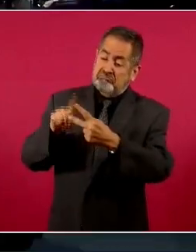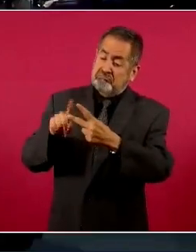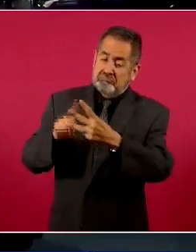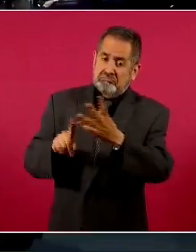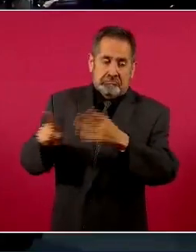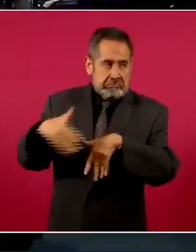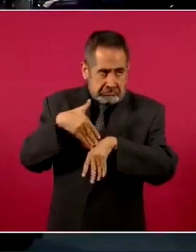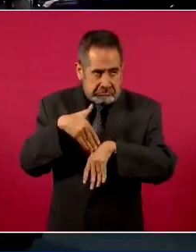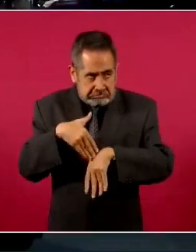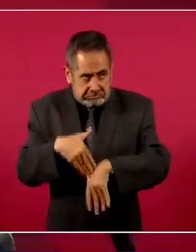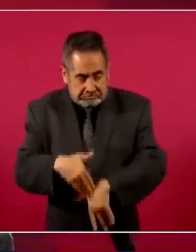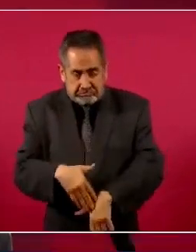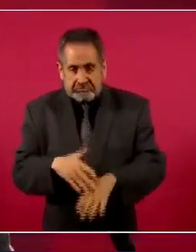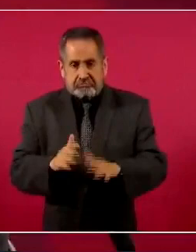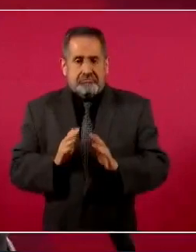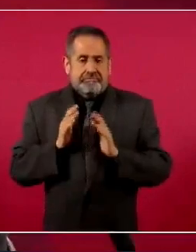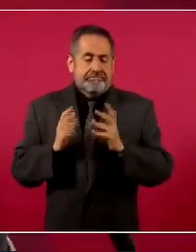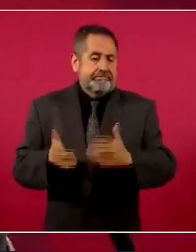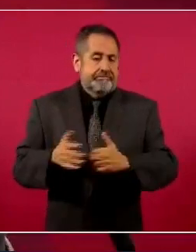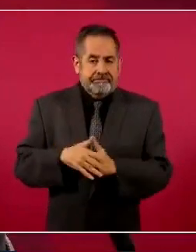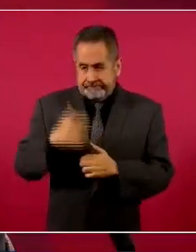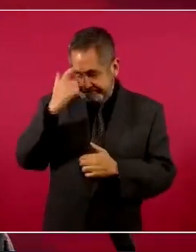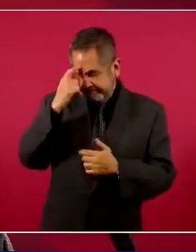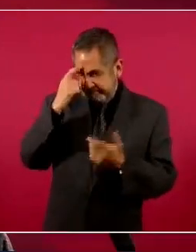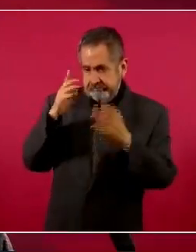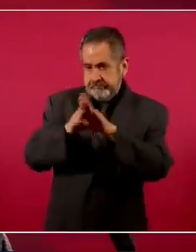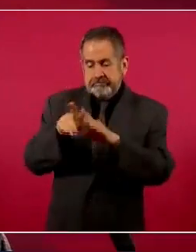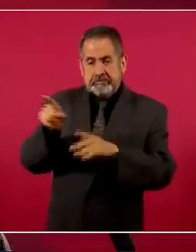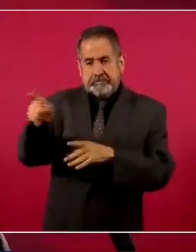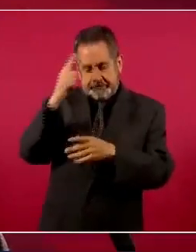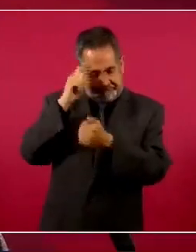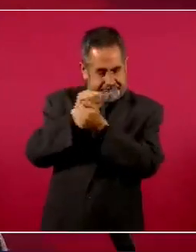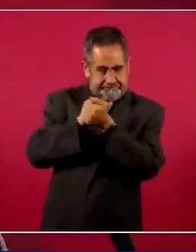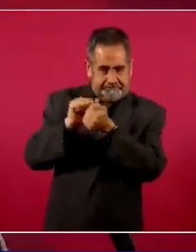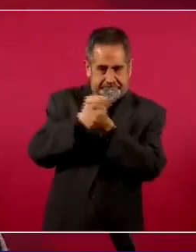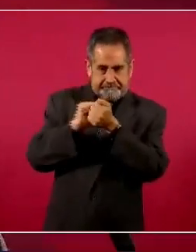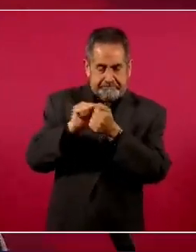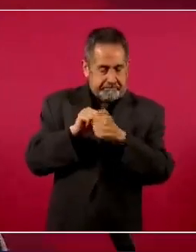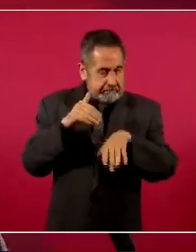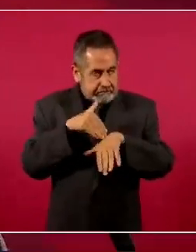bien trabajada la mente, nos habían lavado el cerebro